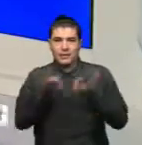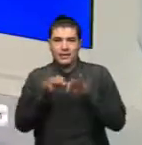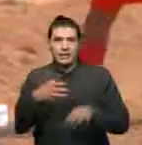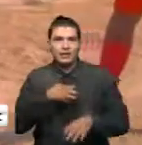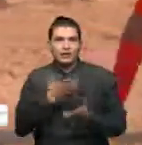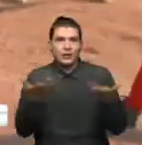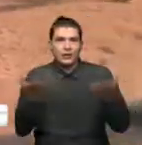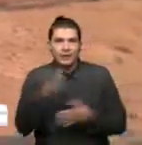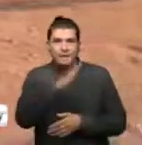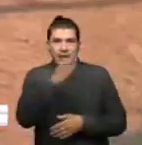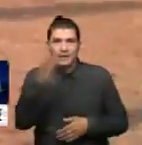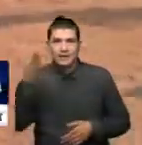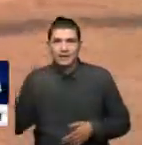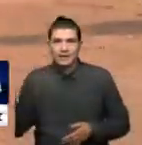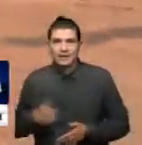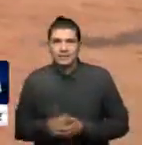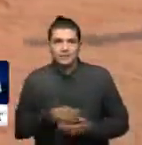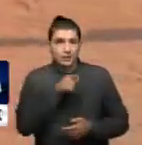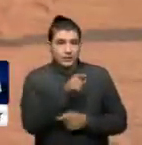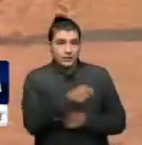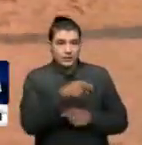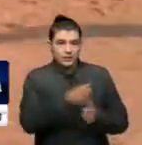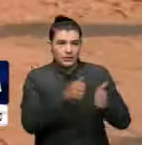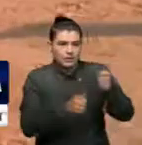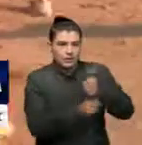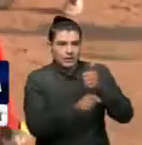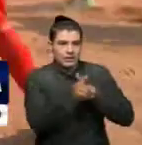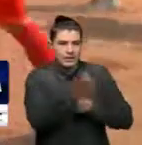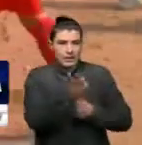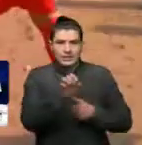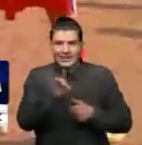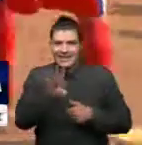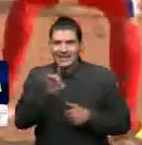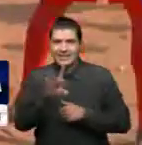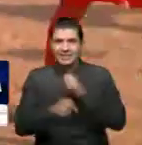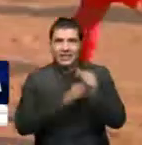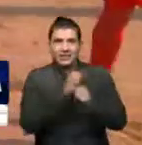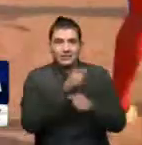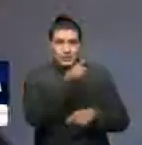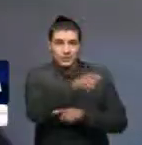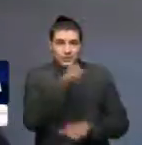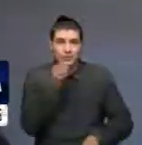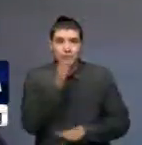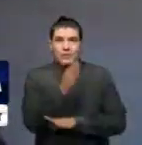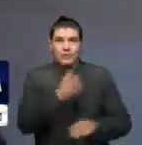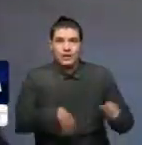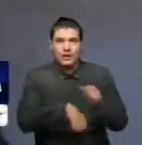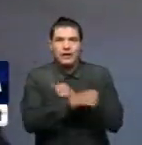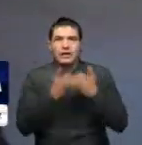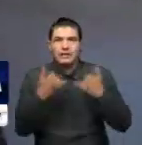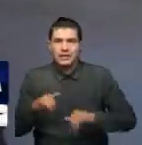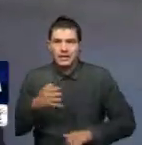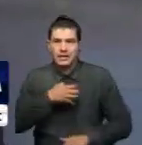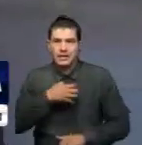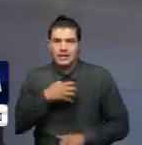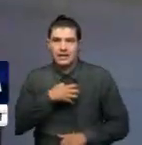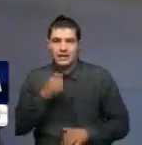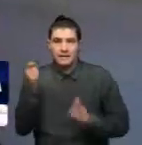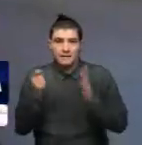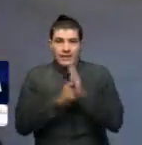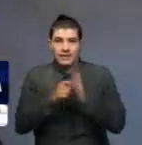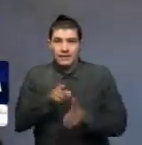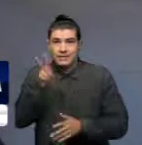Barranquilla. Las categorías sub-13 y sub-15 del Club Juventus Chamitos se coronaron campeones de la edición